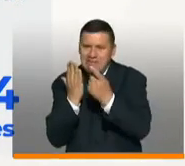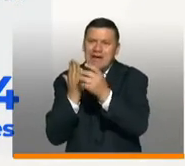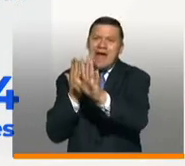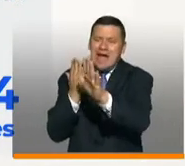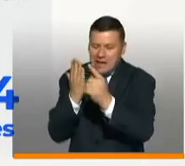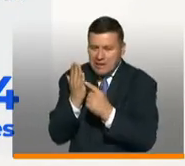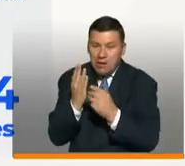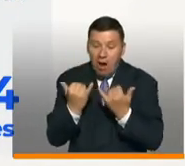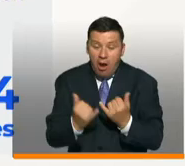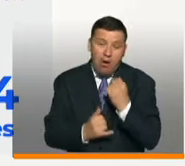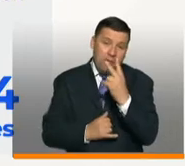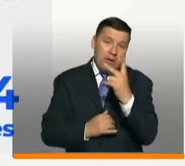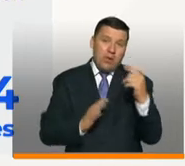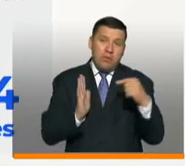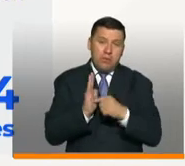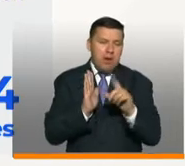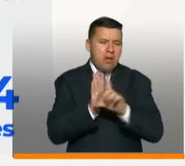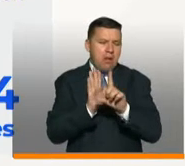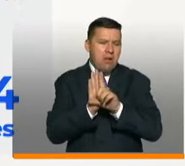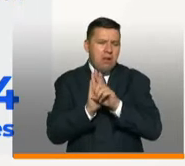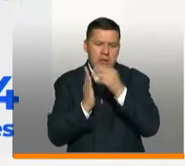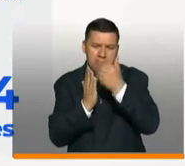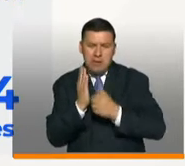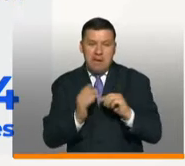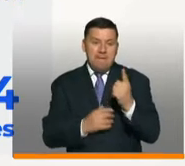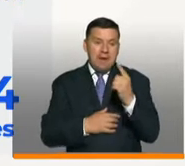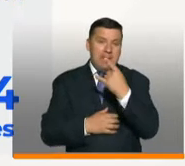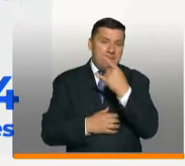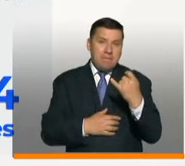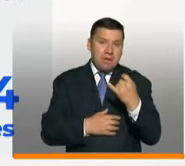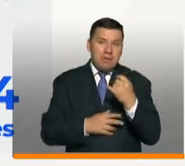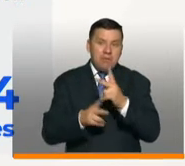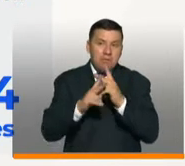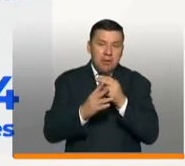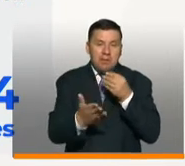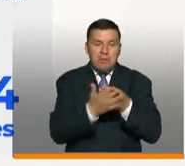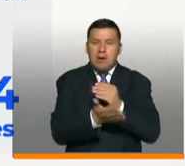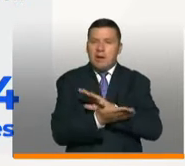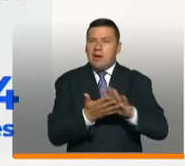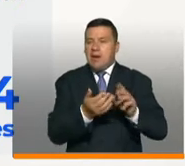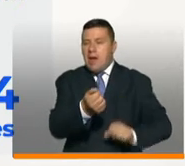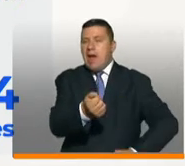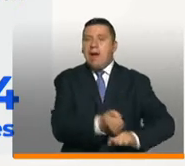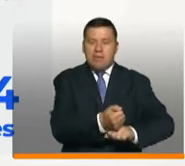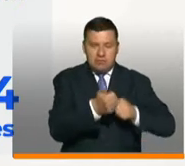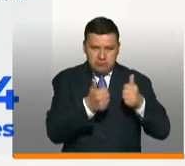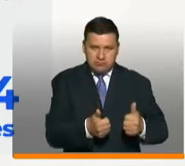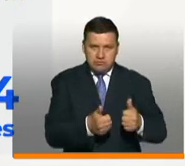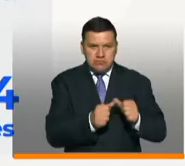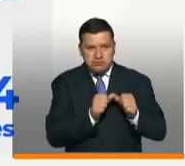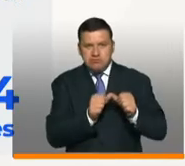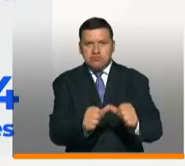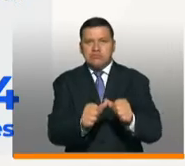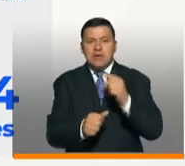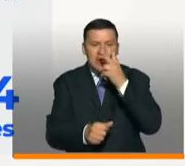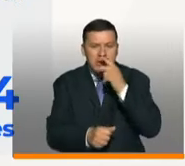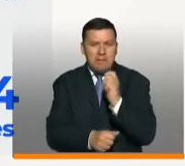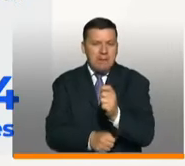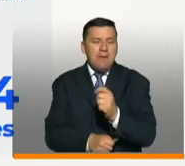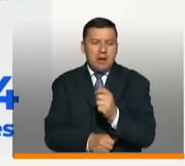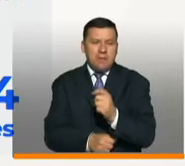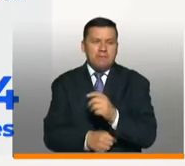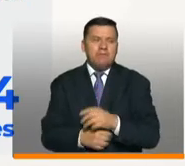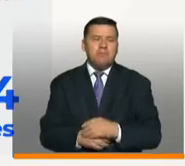año 21.000 ya legalizaron a partir del 1 de marzo esos créditos y cuentan con ese apoyo para la sostenibilidad de sus hijos en el